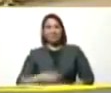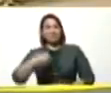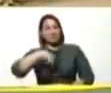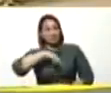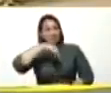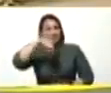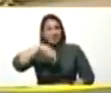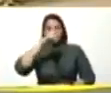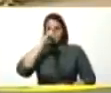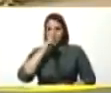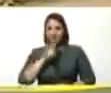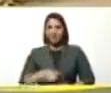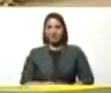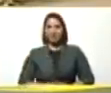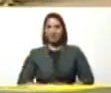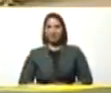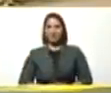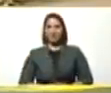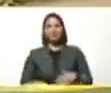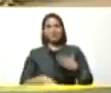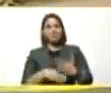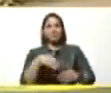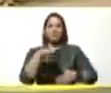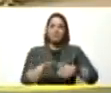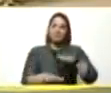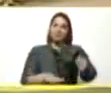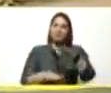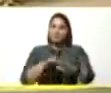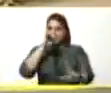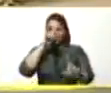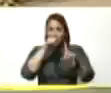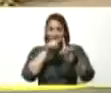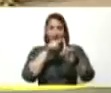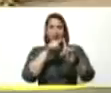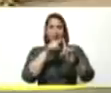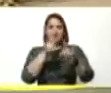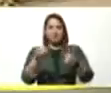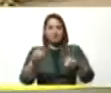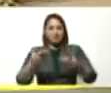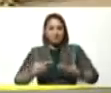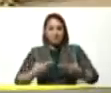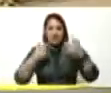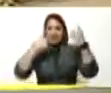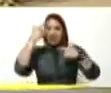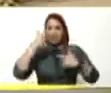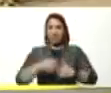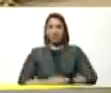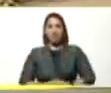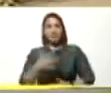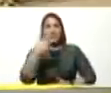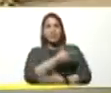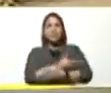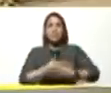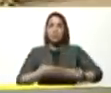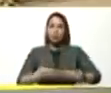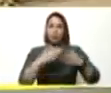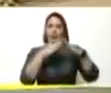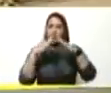año vamos avanzando. Aquella meta que nos puso el comandante Chávez, 3 millones de